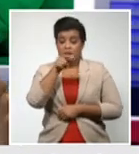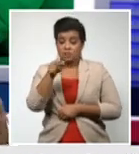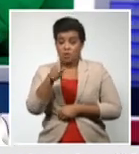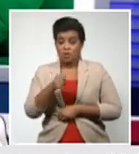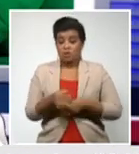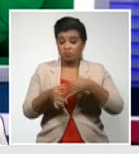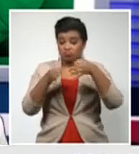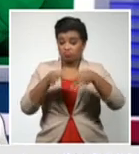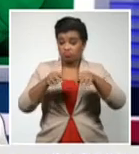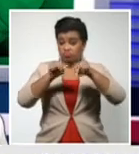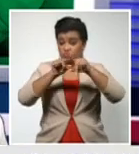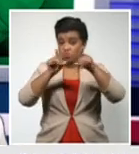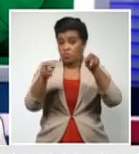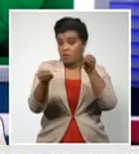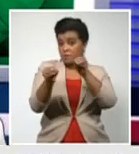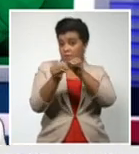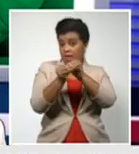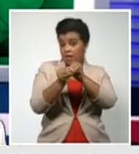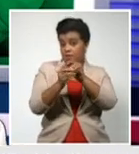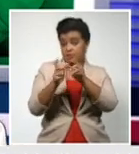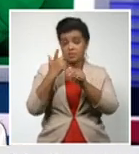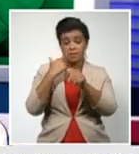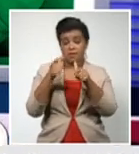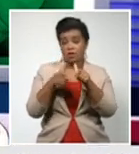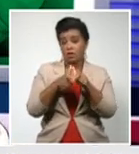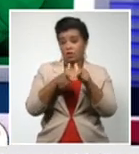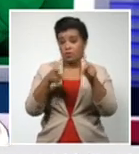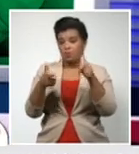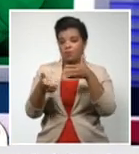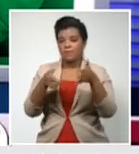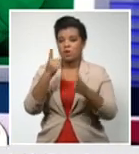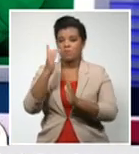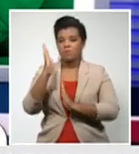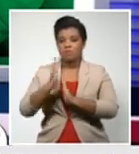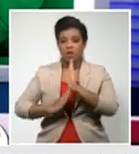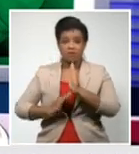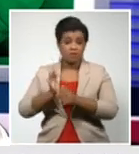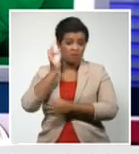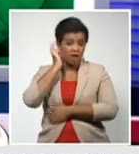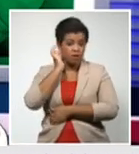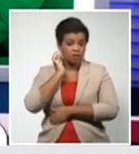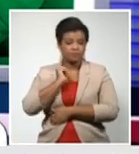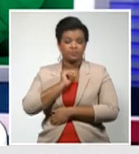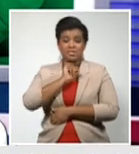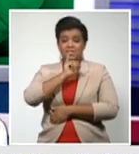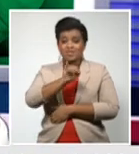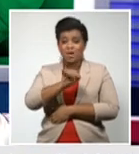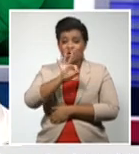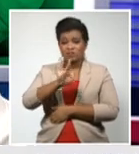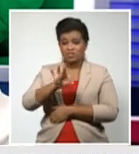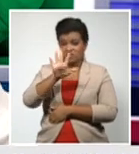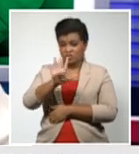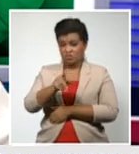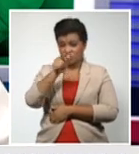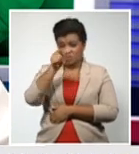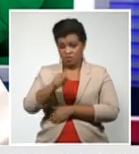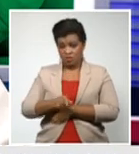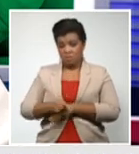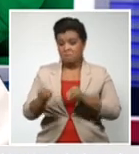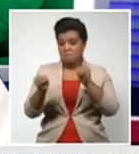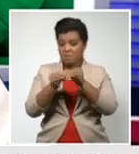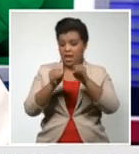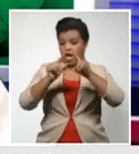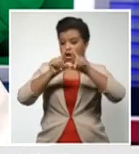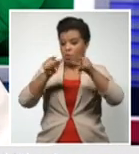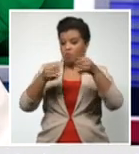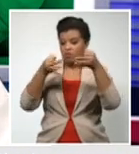como ha ocurrido desde hace más de un mes, 685. De la provincia de Pinar